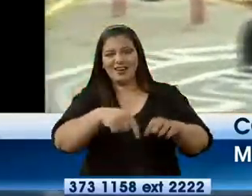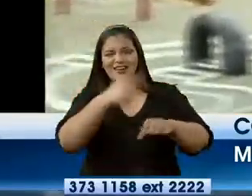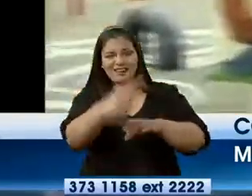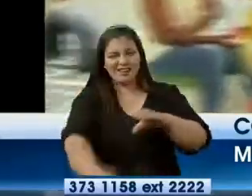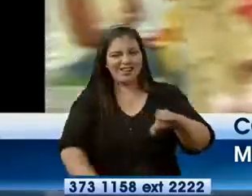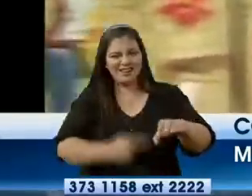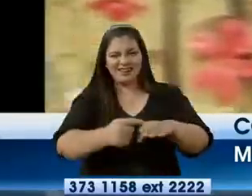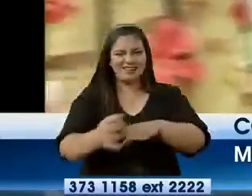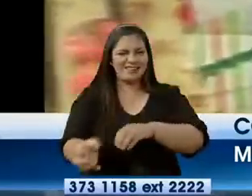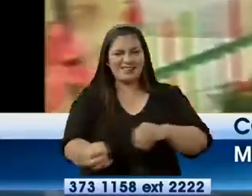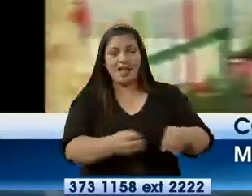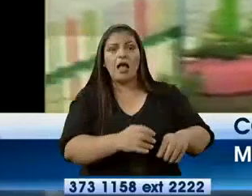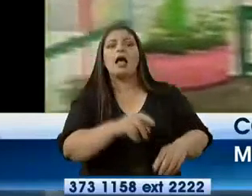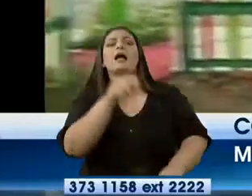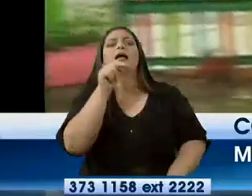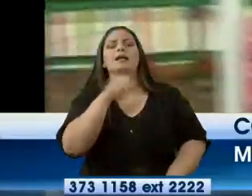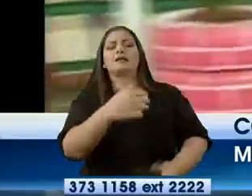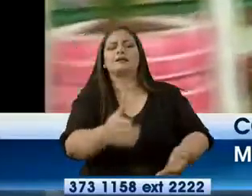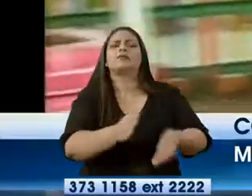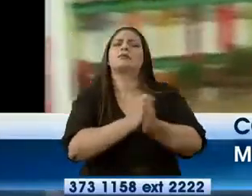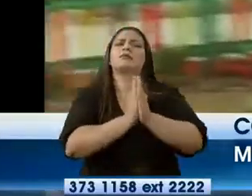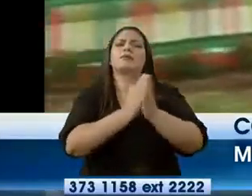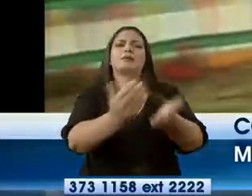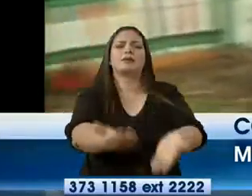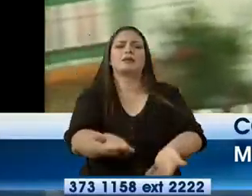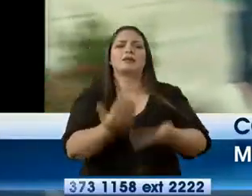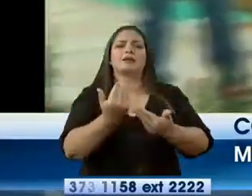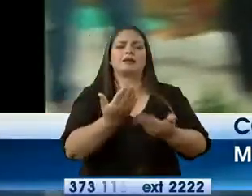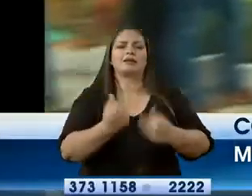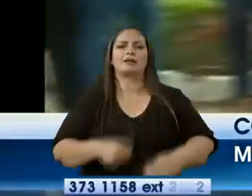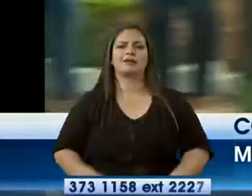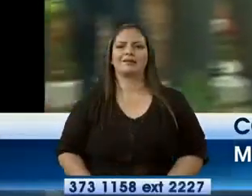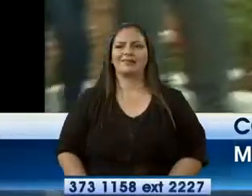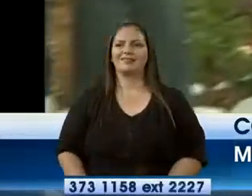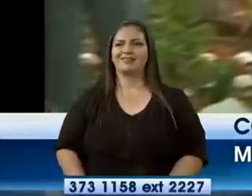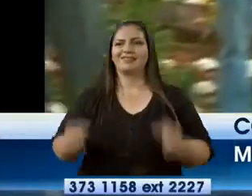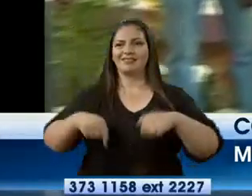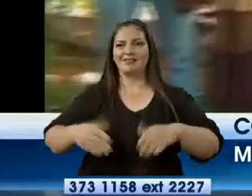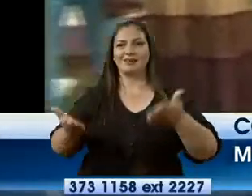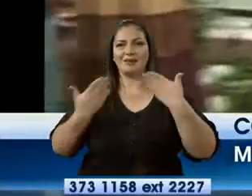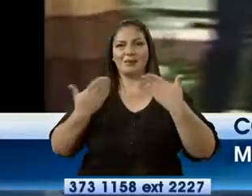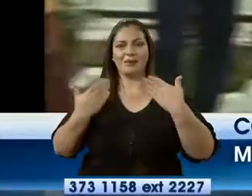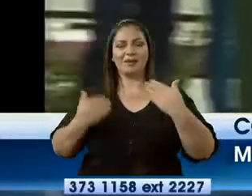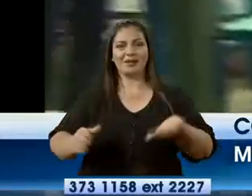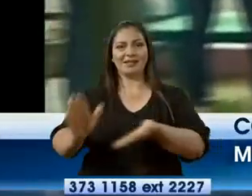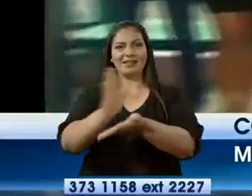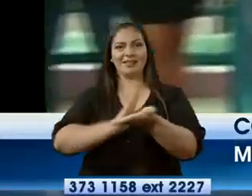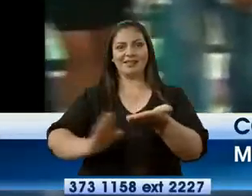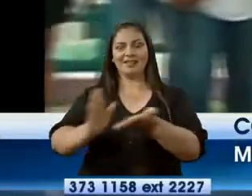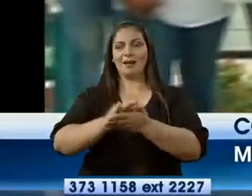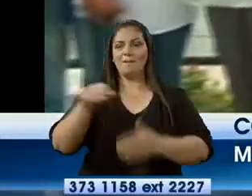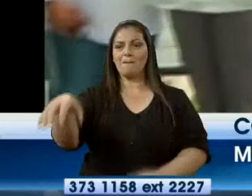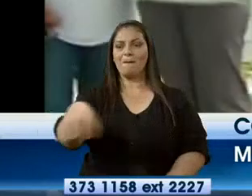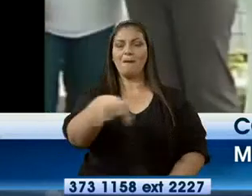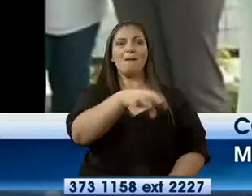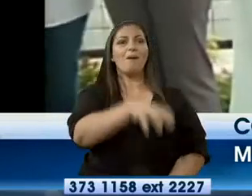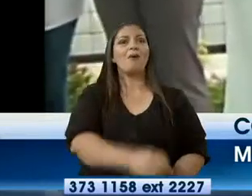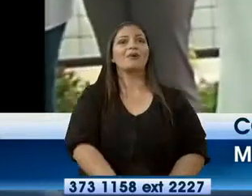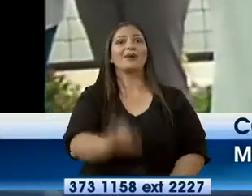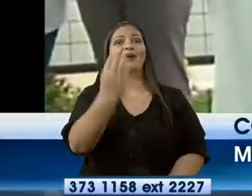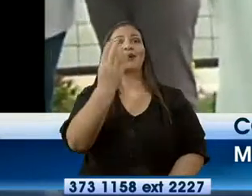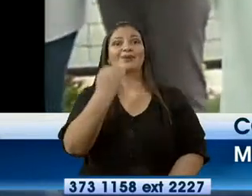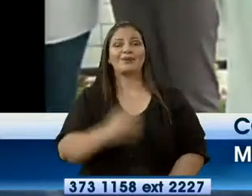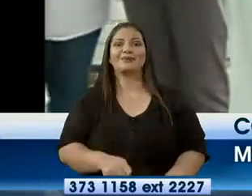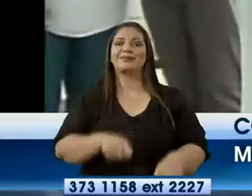son parte de los 14 sectores que están participando en el Mejoremos Nuestra Cuadra, concurso municipal